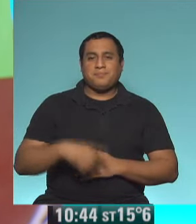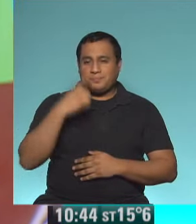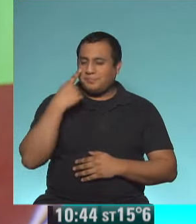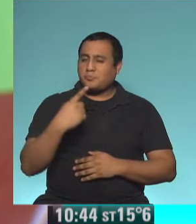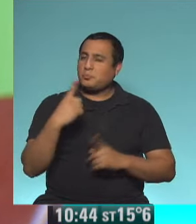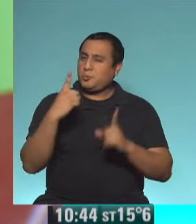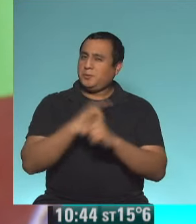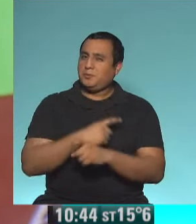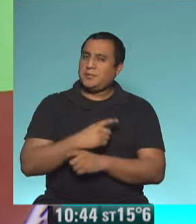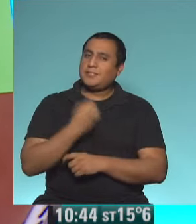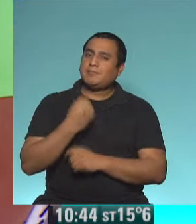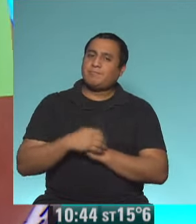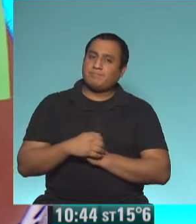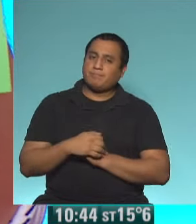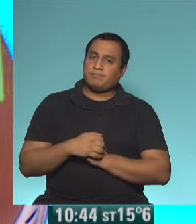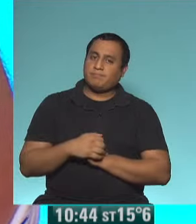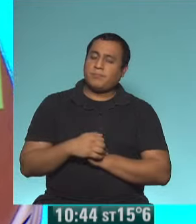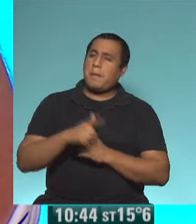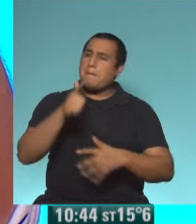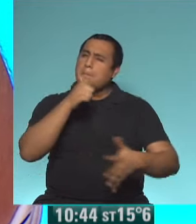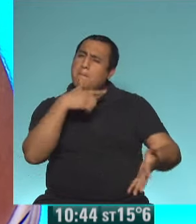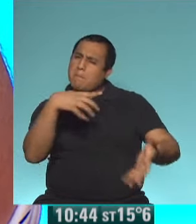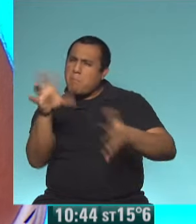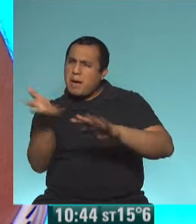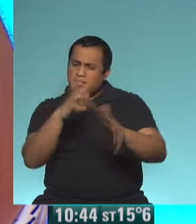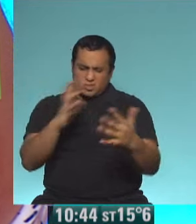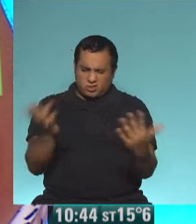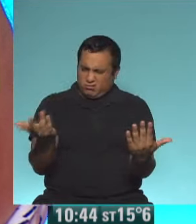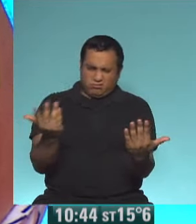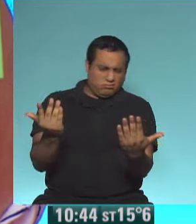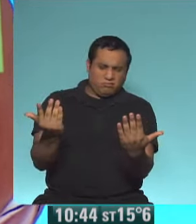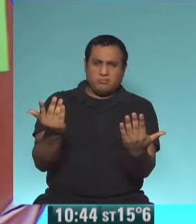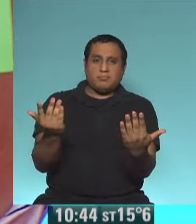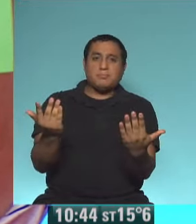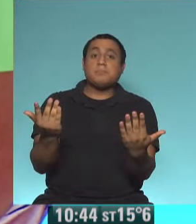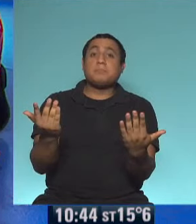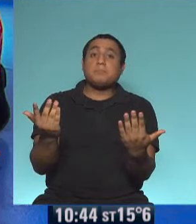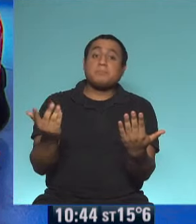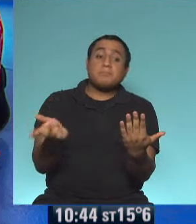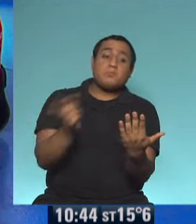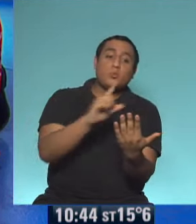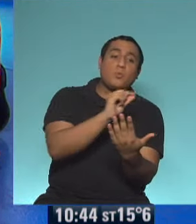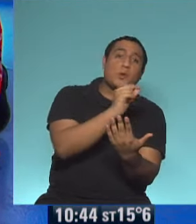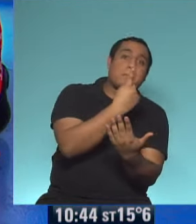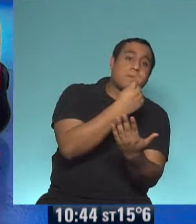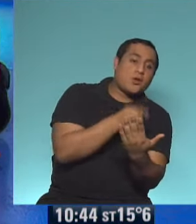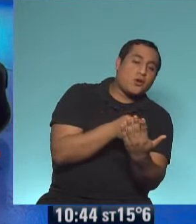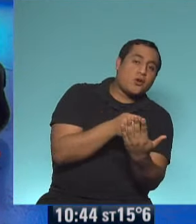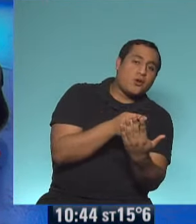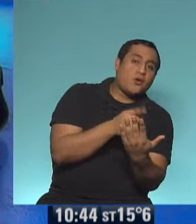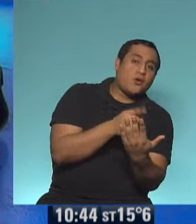problema. Opa, son parecidos para los compararlos, números. Son muy parecidos. Pero el de adelante manda. Ah, Maga dice, ojo, hay que mirar el de